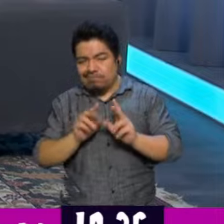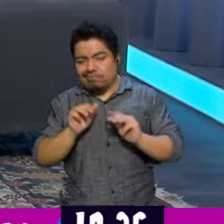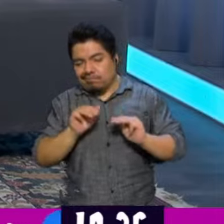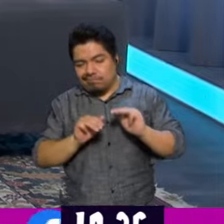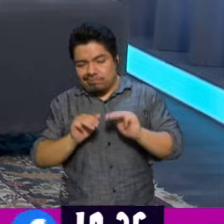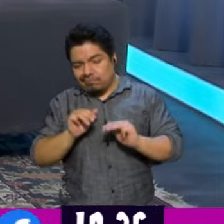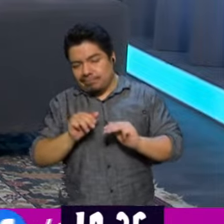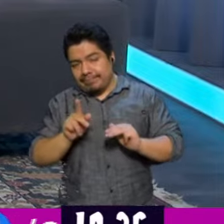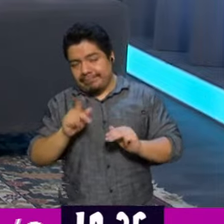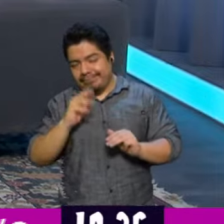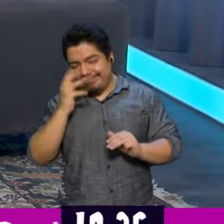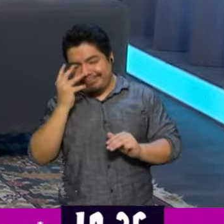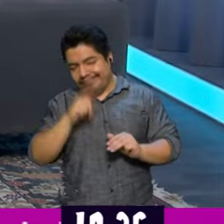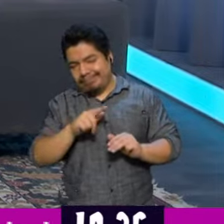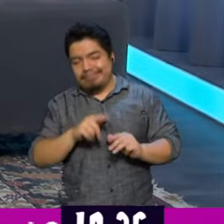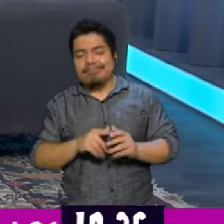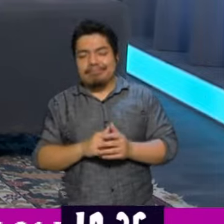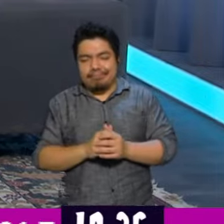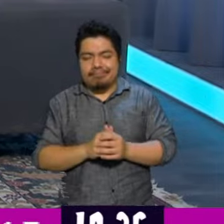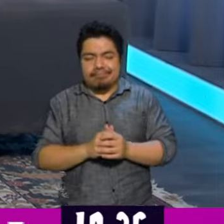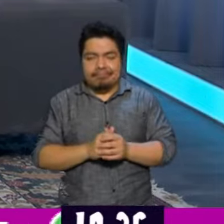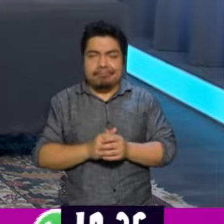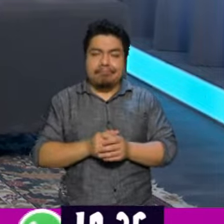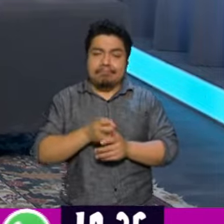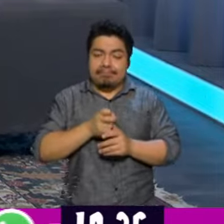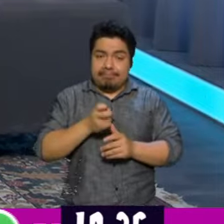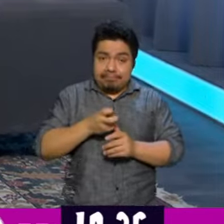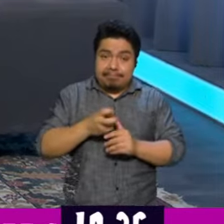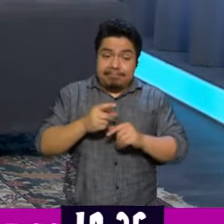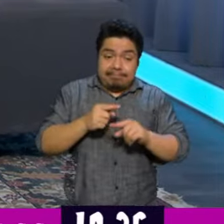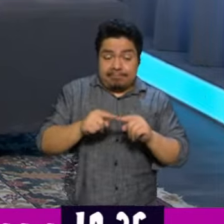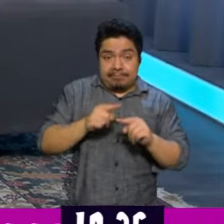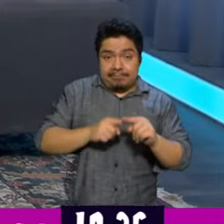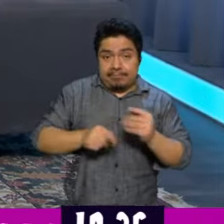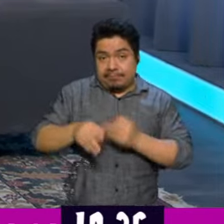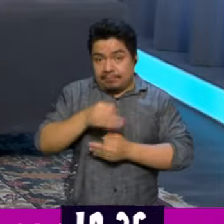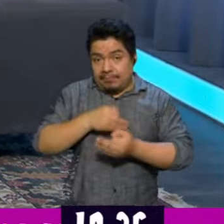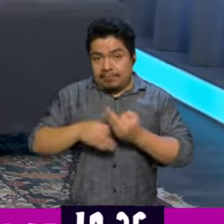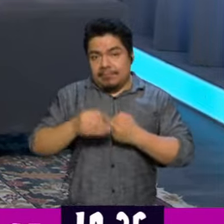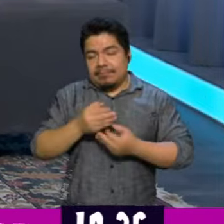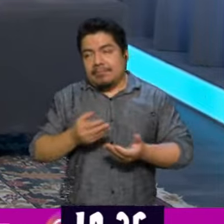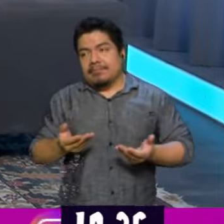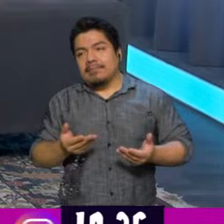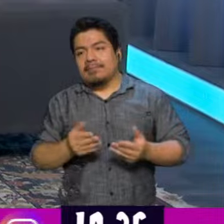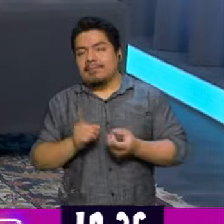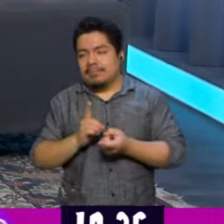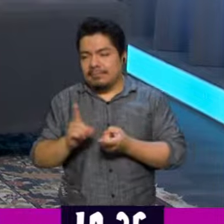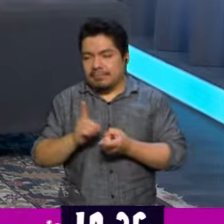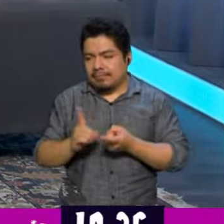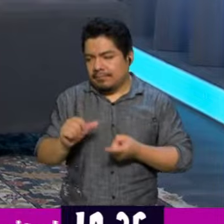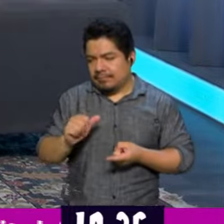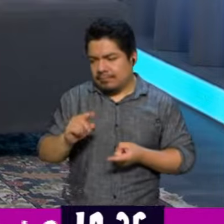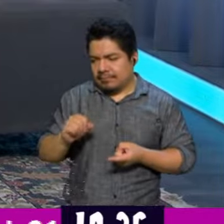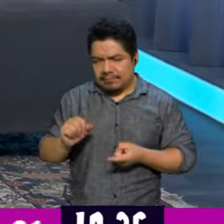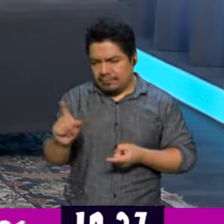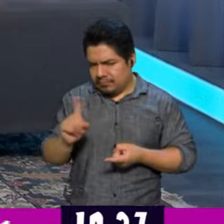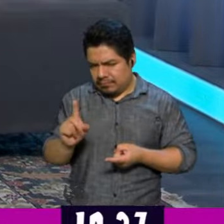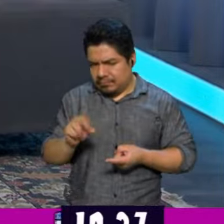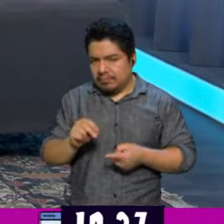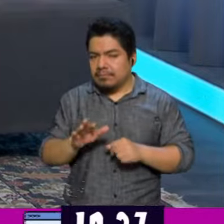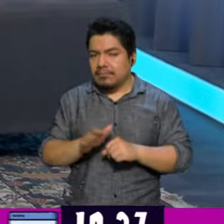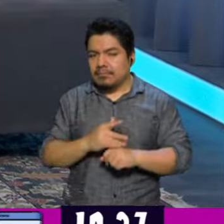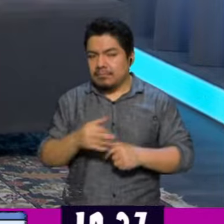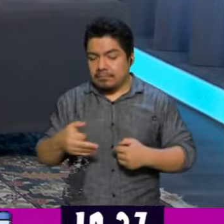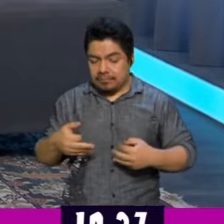pero está terrible. Sí, y entonces, bueno, pues con eso, no damos datos duros en la obra, porque es una obra